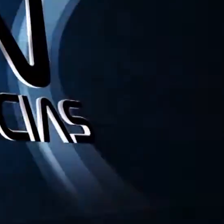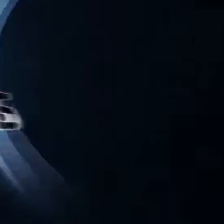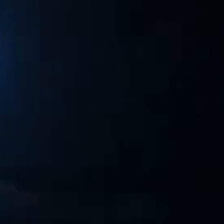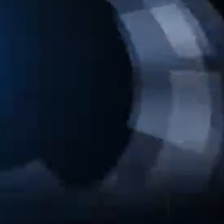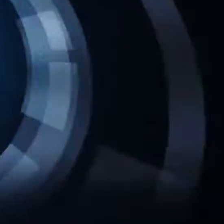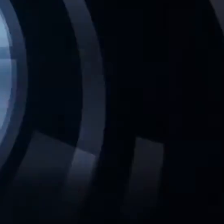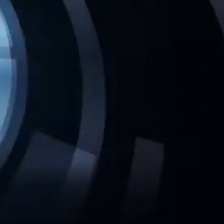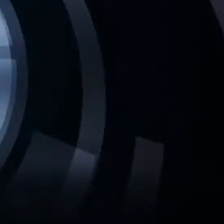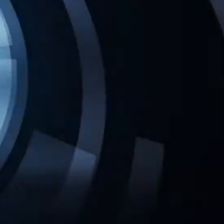¡Gracias!